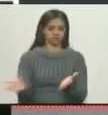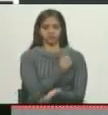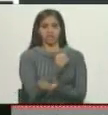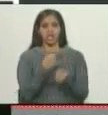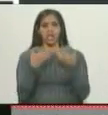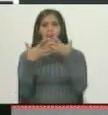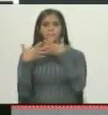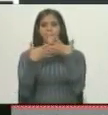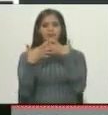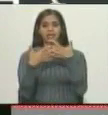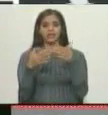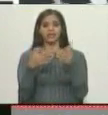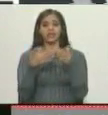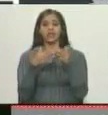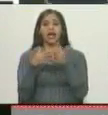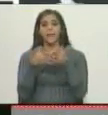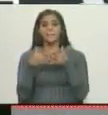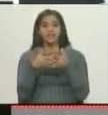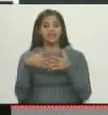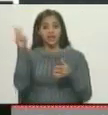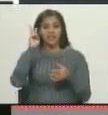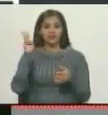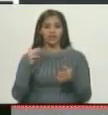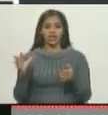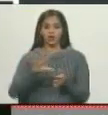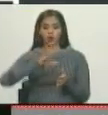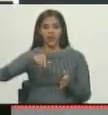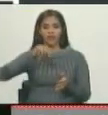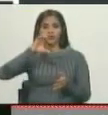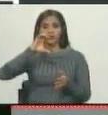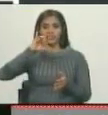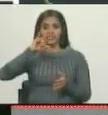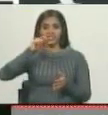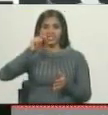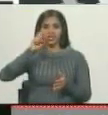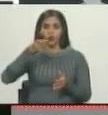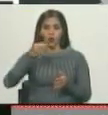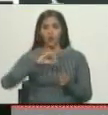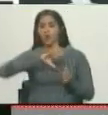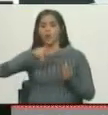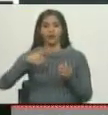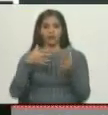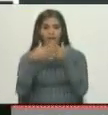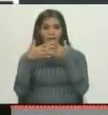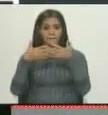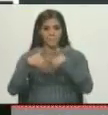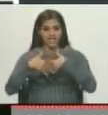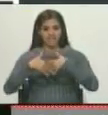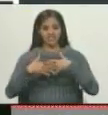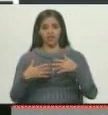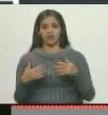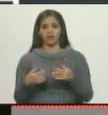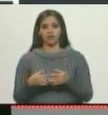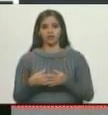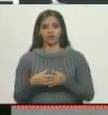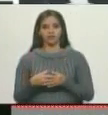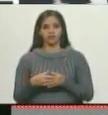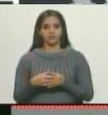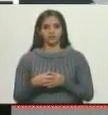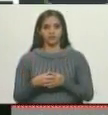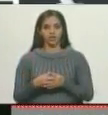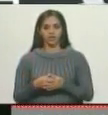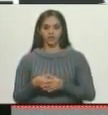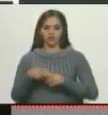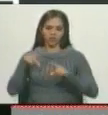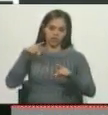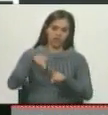empresas de Venezuela en Estados Unidos, robarnos Cisco, robarnos las empresas, decretar una persecución financiera y